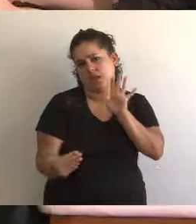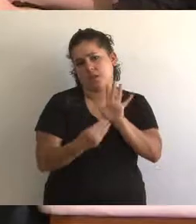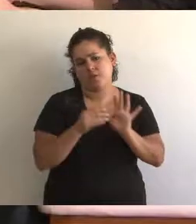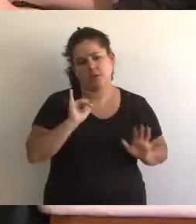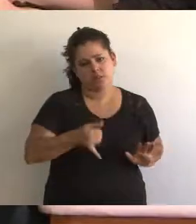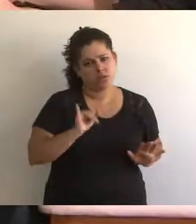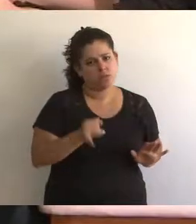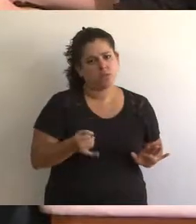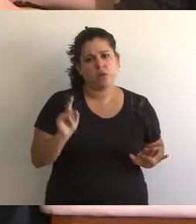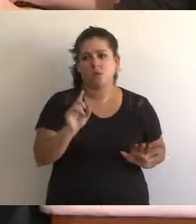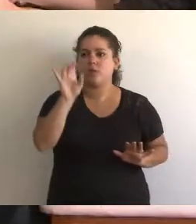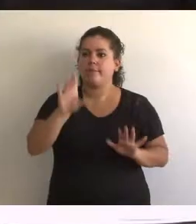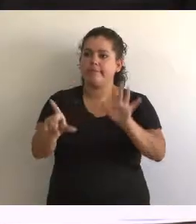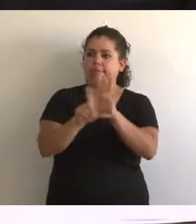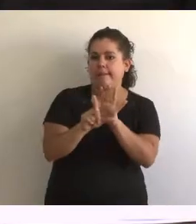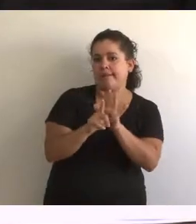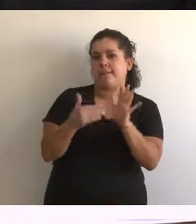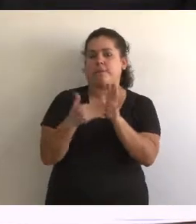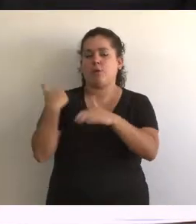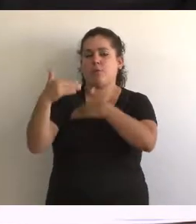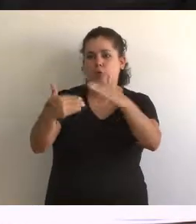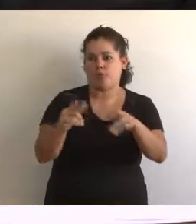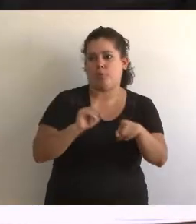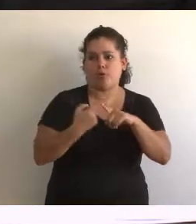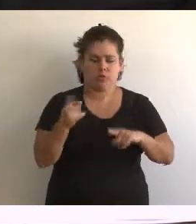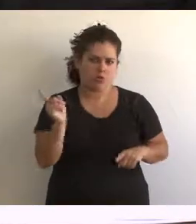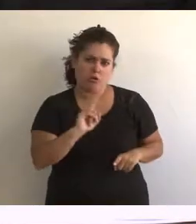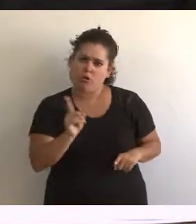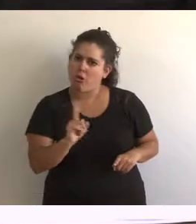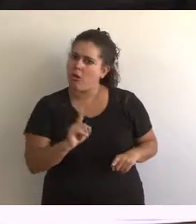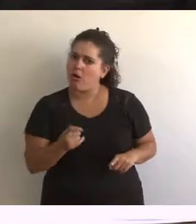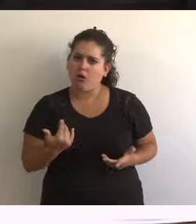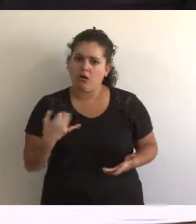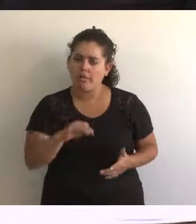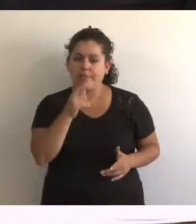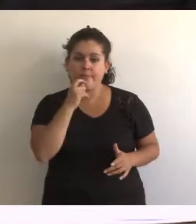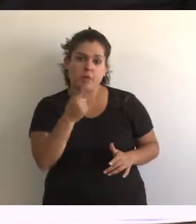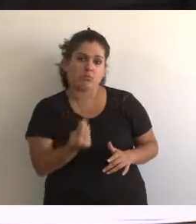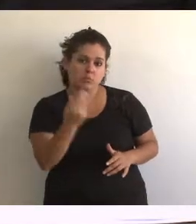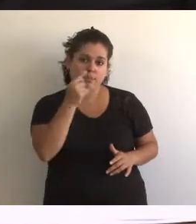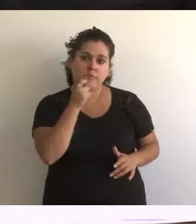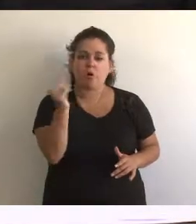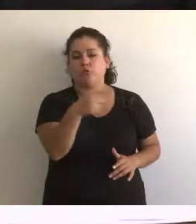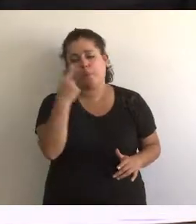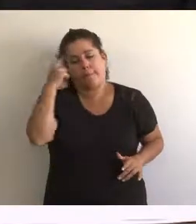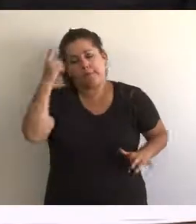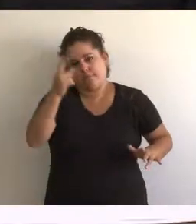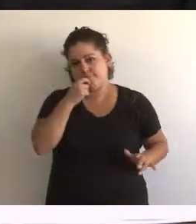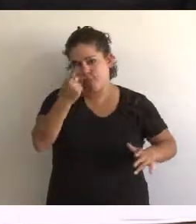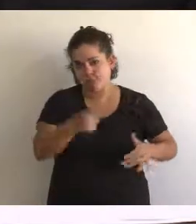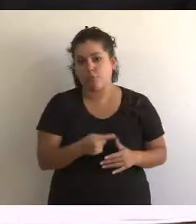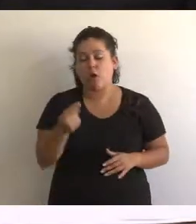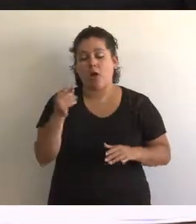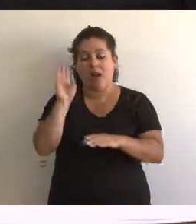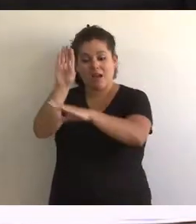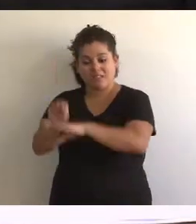posibilidad, no solo de cambiar las leyes según el proceso político, sino, porque bueno, a veces no necesitas cambiarla. Nosotros vamos a suponer que